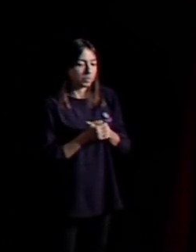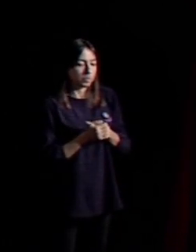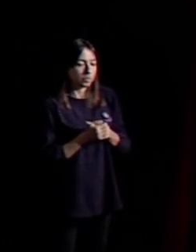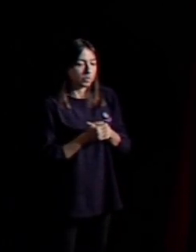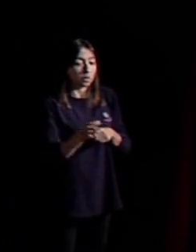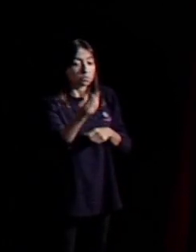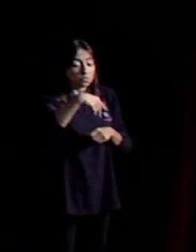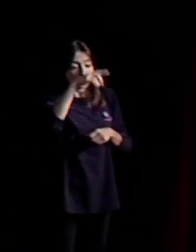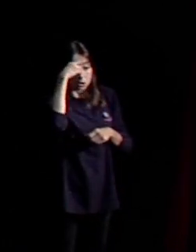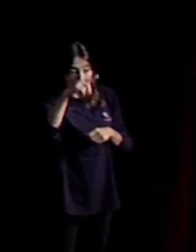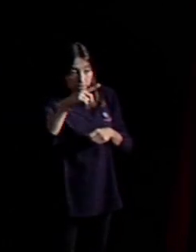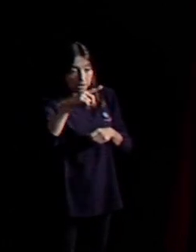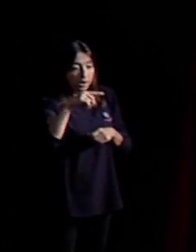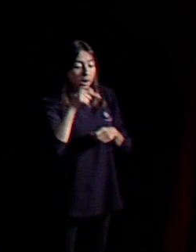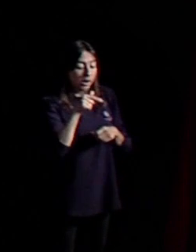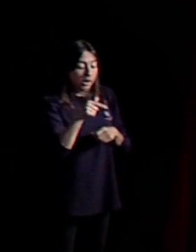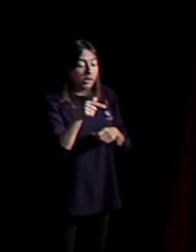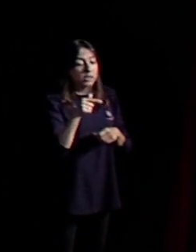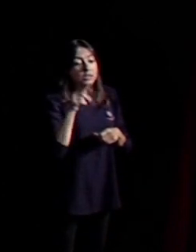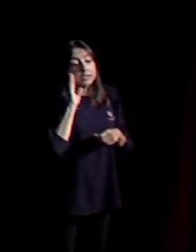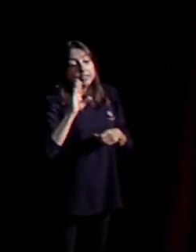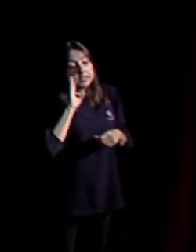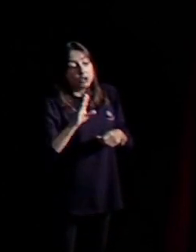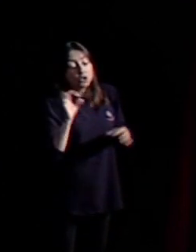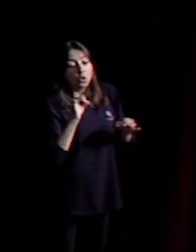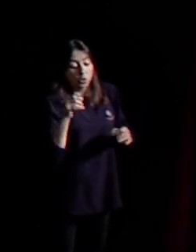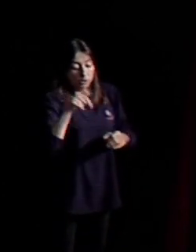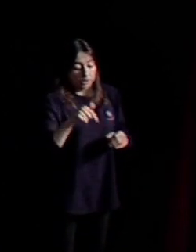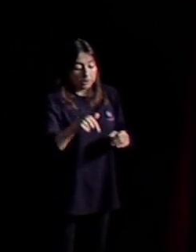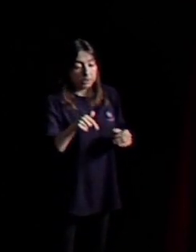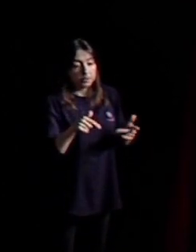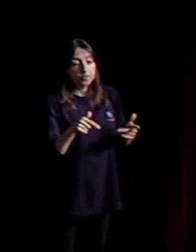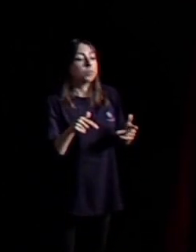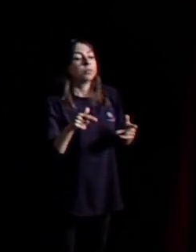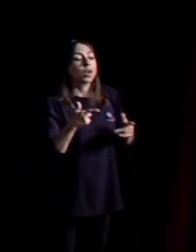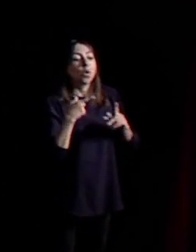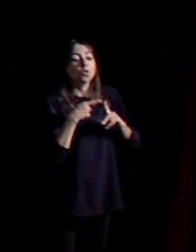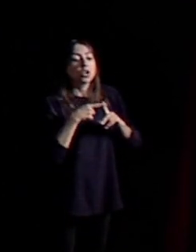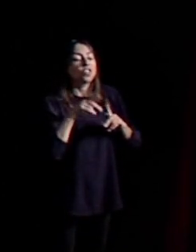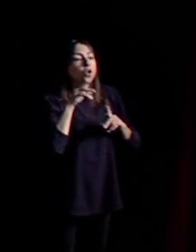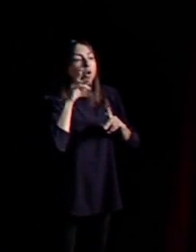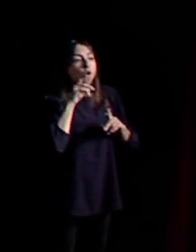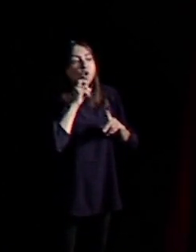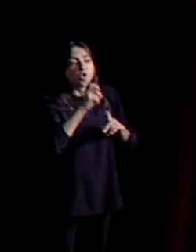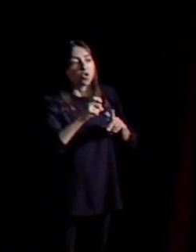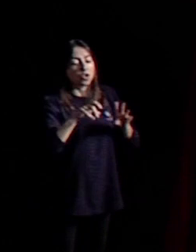Como ustedes saben, el delito o este fenómeno del ciberodio, pues se aplica a